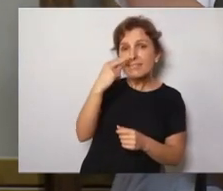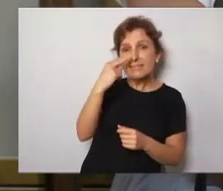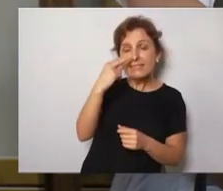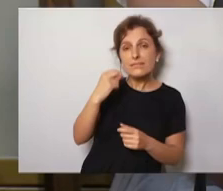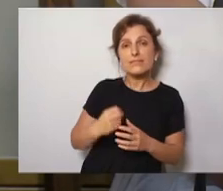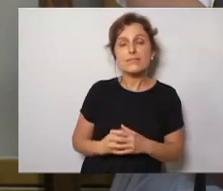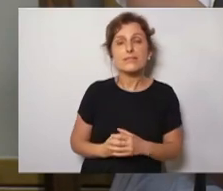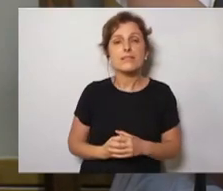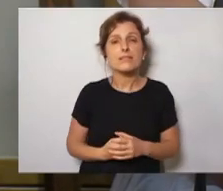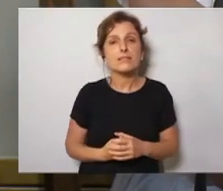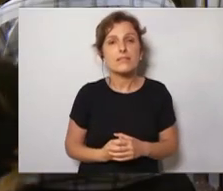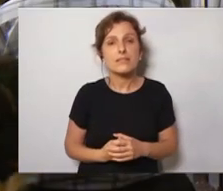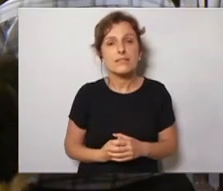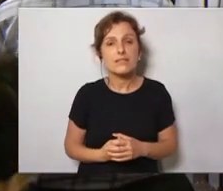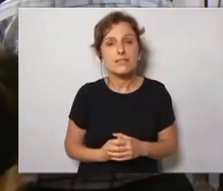mírame